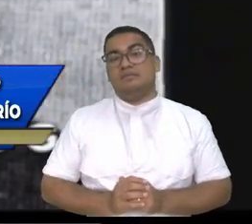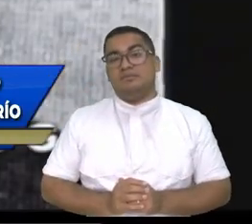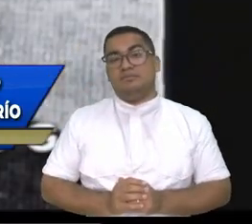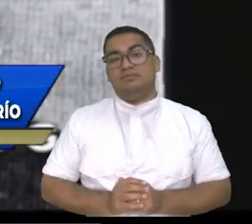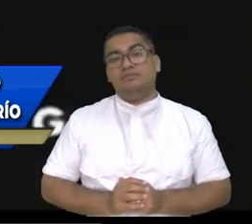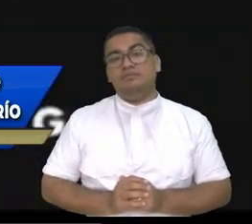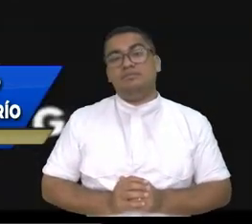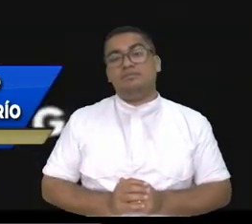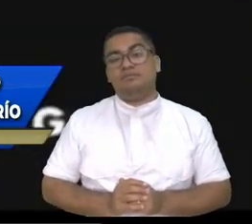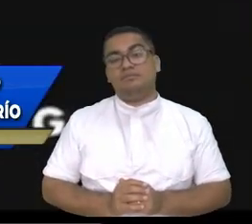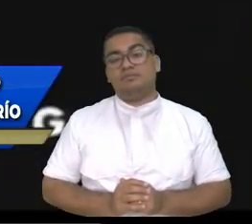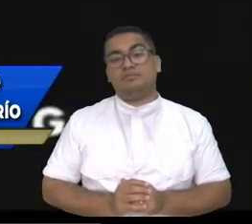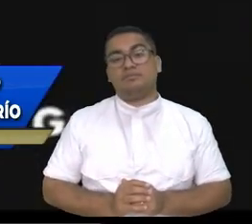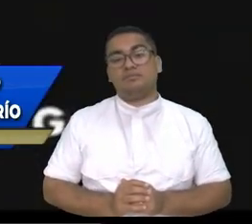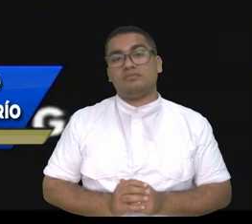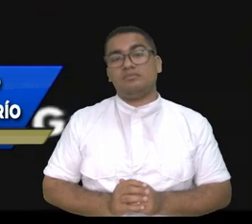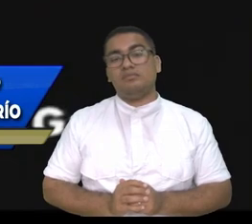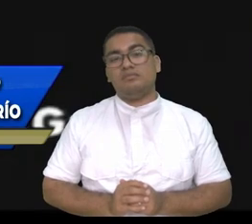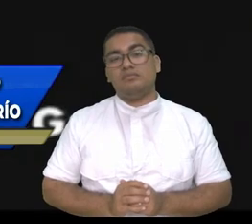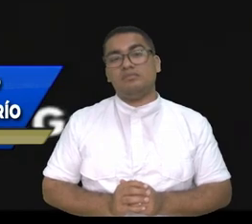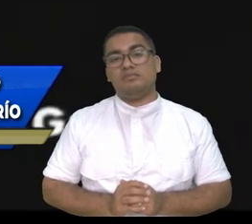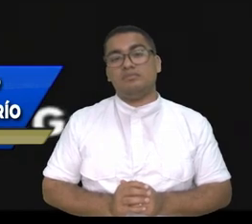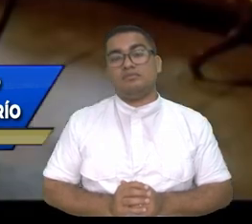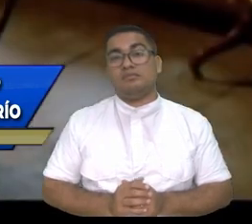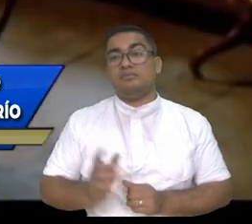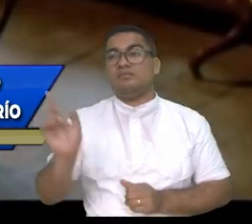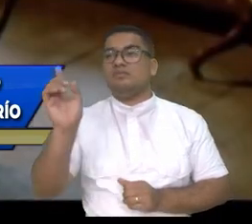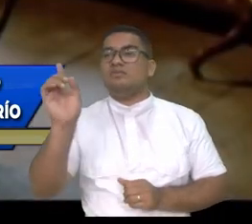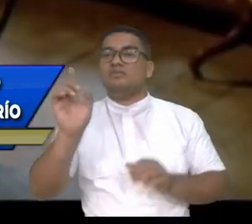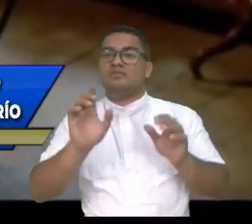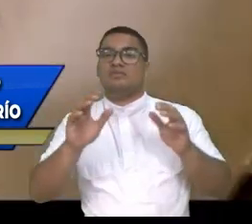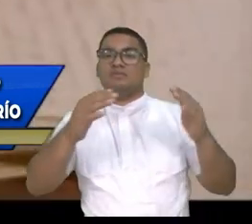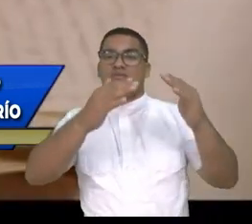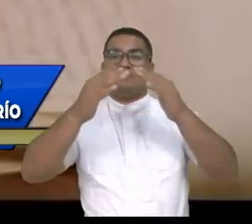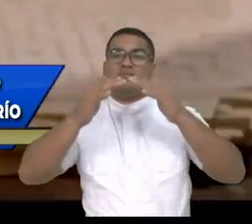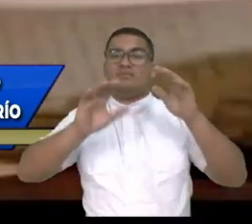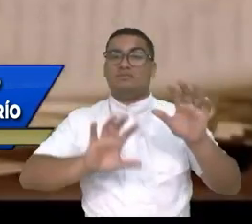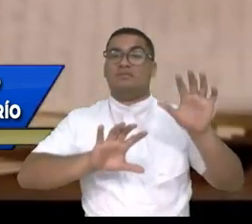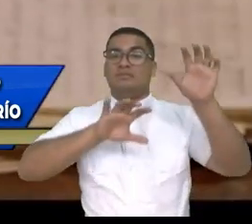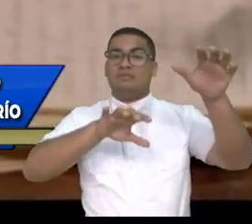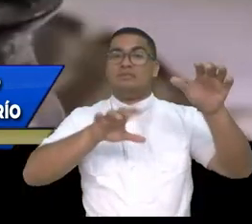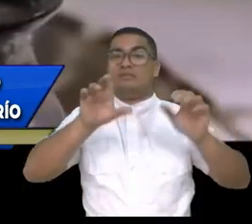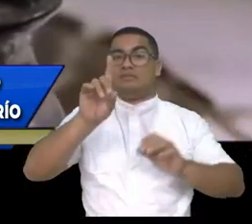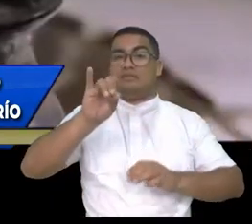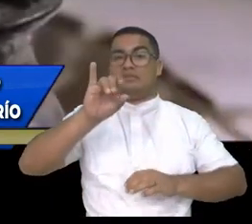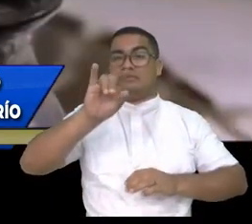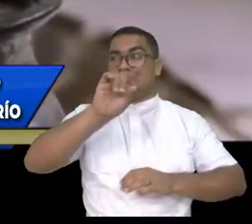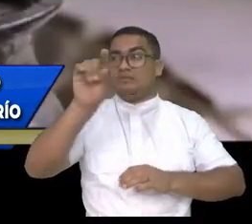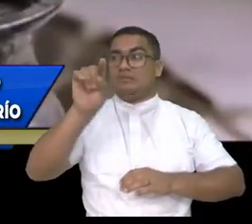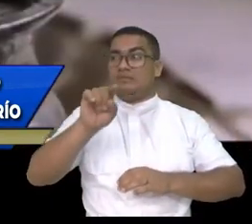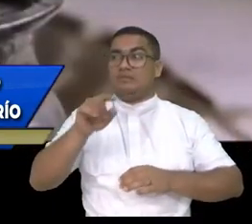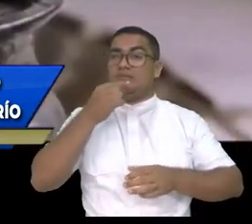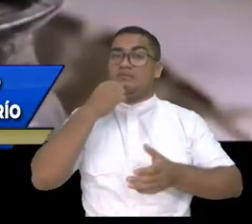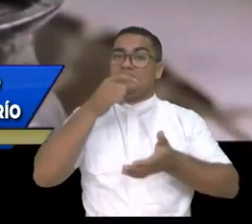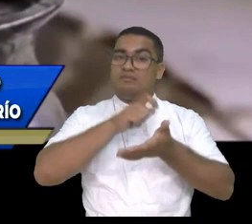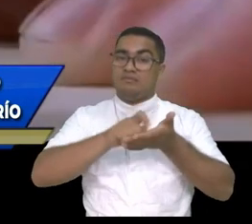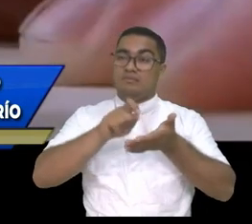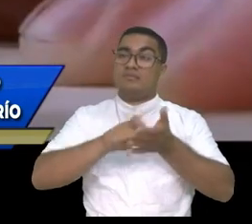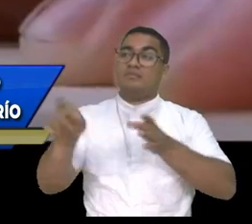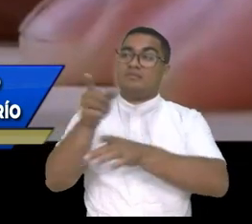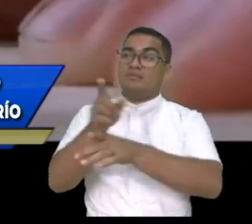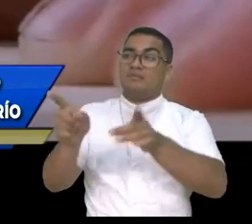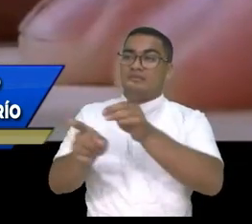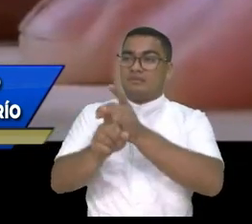una vez, como te estaba diciendo, en León, Díaz Plajas dijo que sí, había que respetar a Rubén,